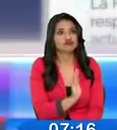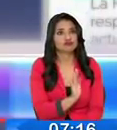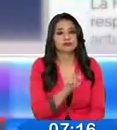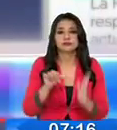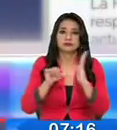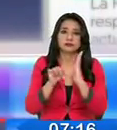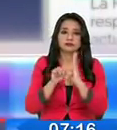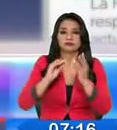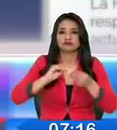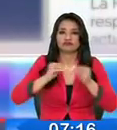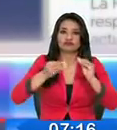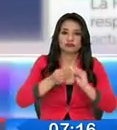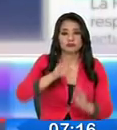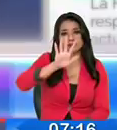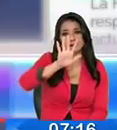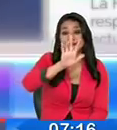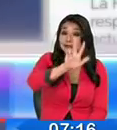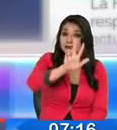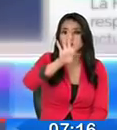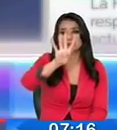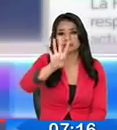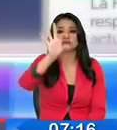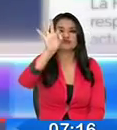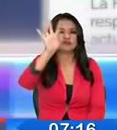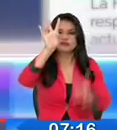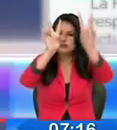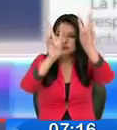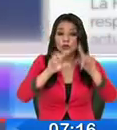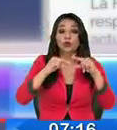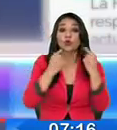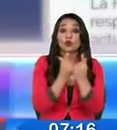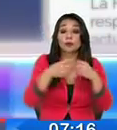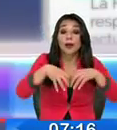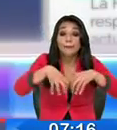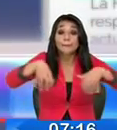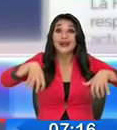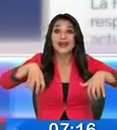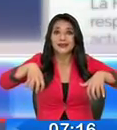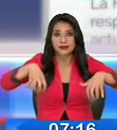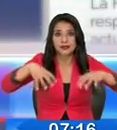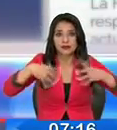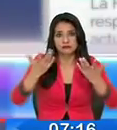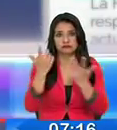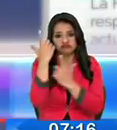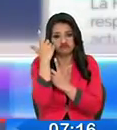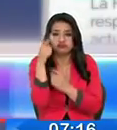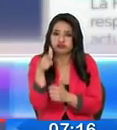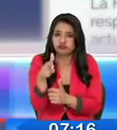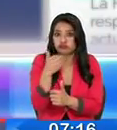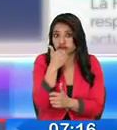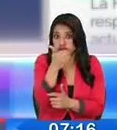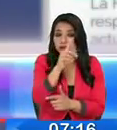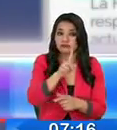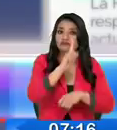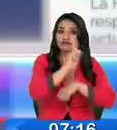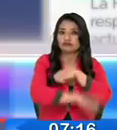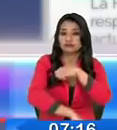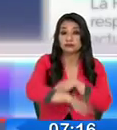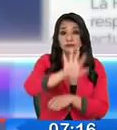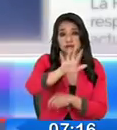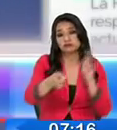artículo 349 del COIF, en lo referente a grupos subversivos, sanciona a los implicados con una pena privativa de libertad